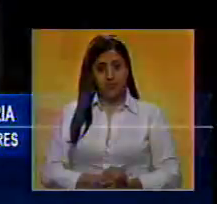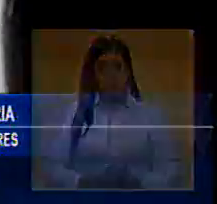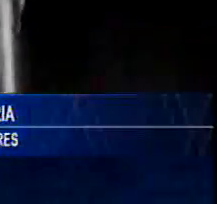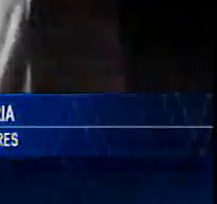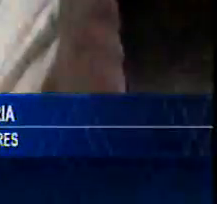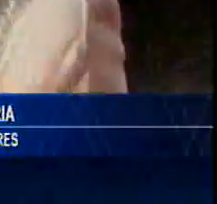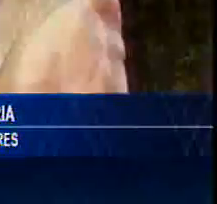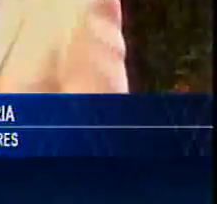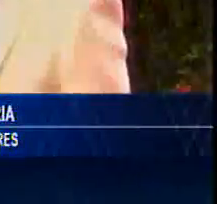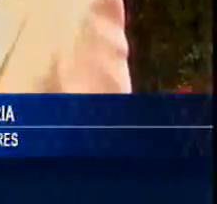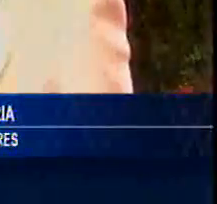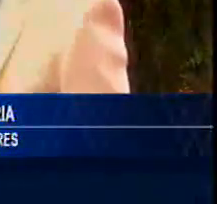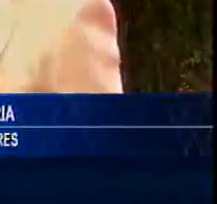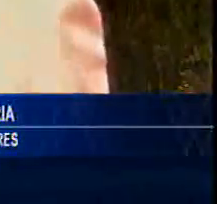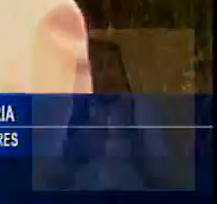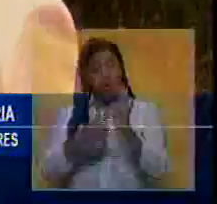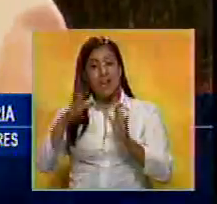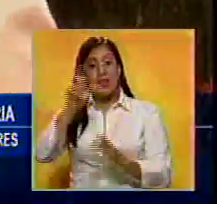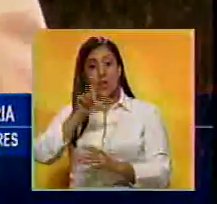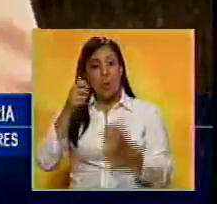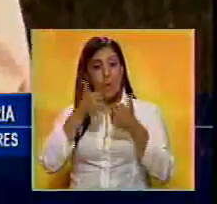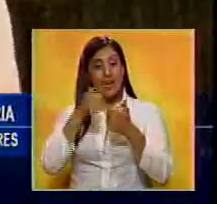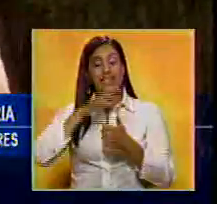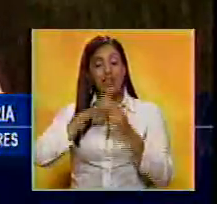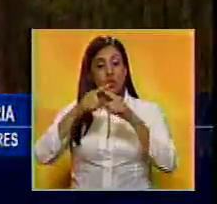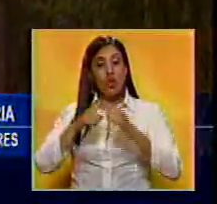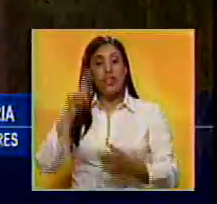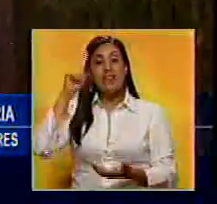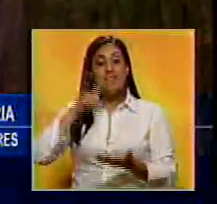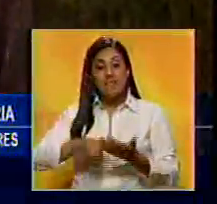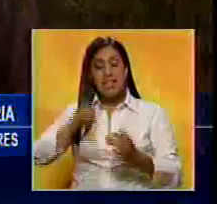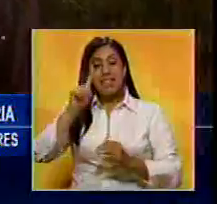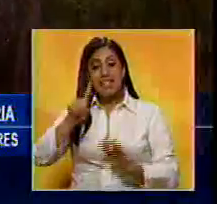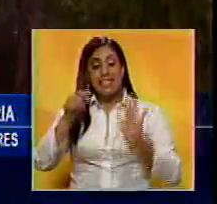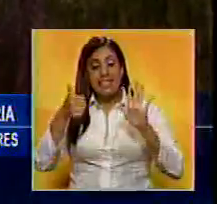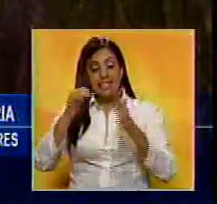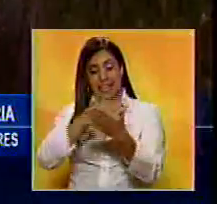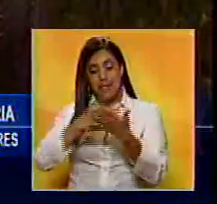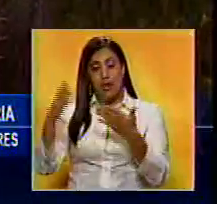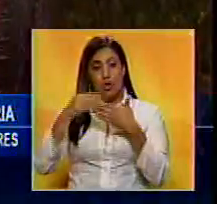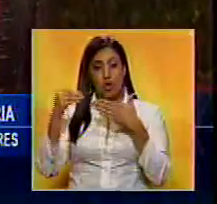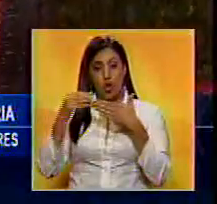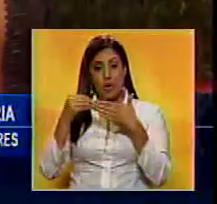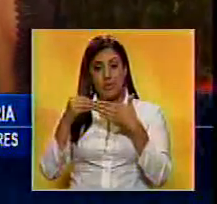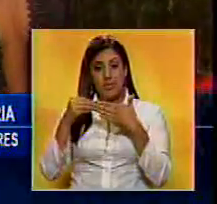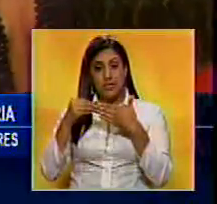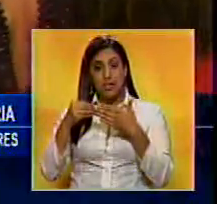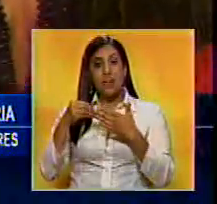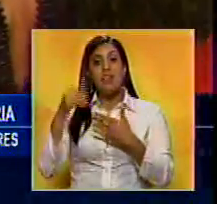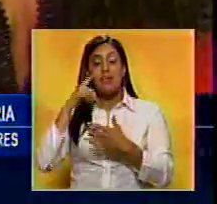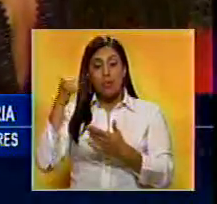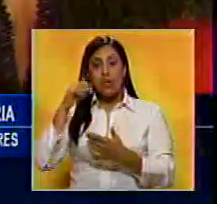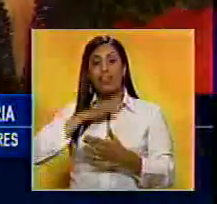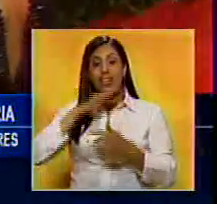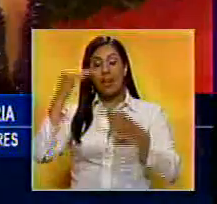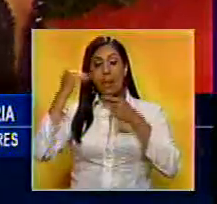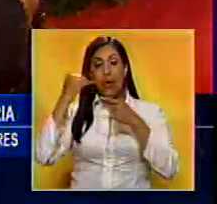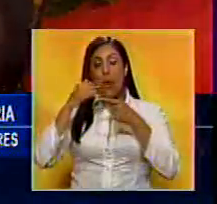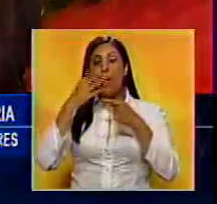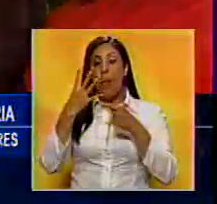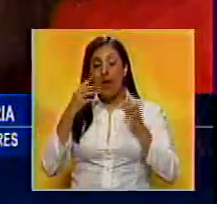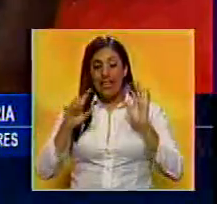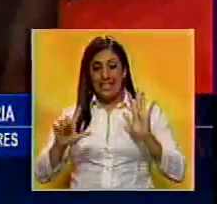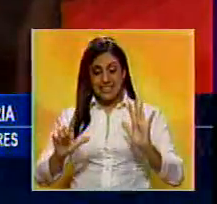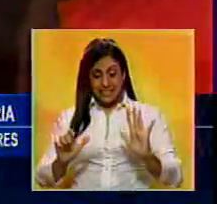dólares la publicación asegura que la pareja Tiene un total de 1160 millones de dólares Queen Bee se posiciona en el puesto